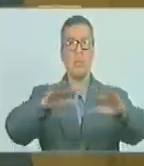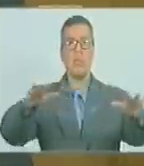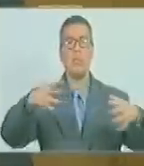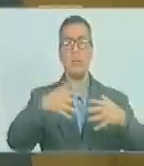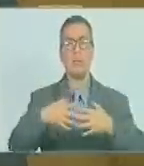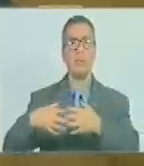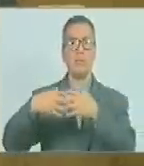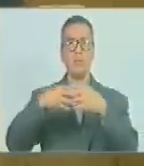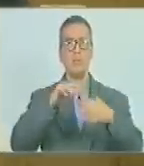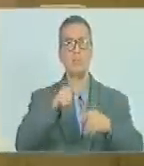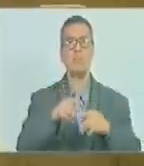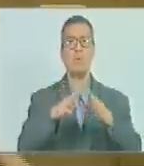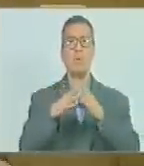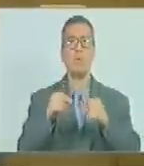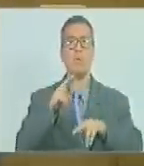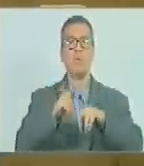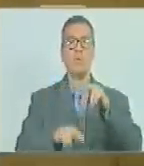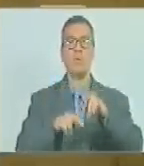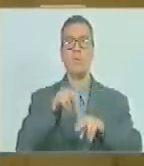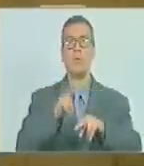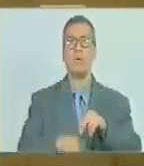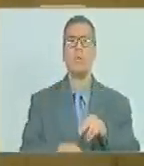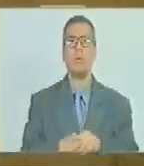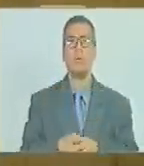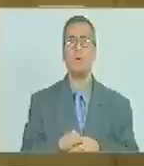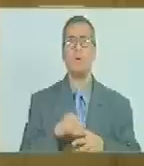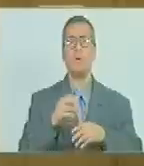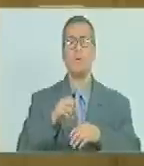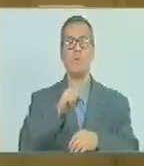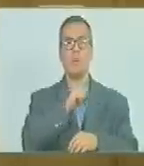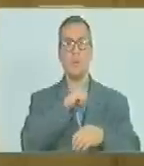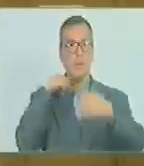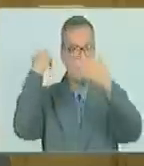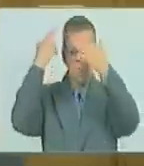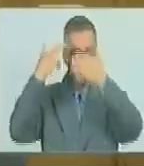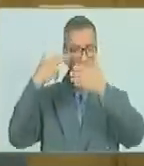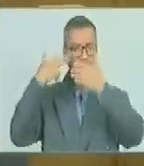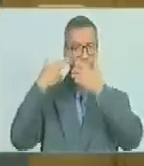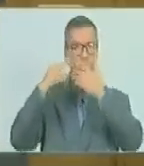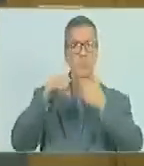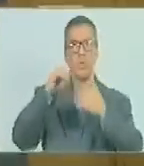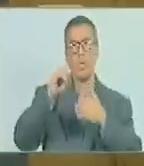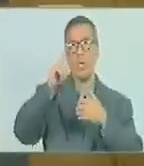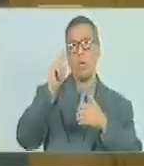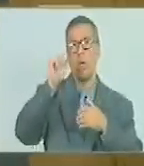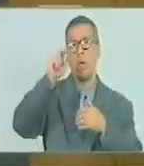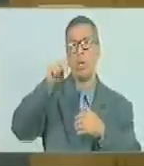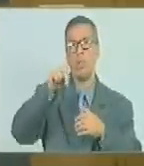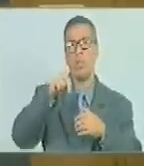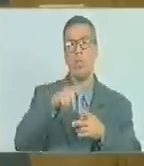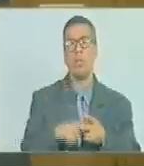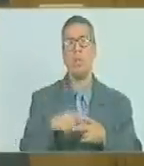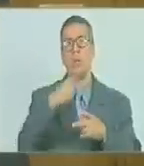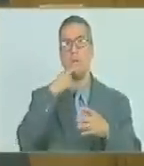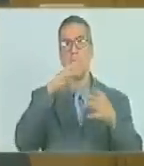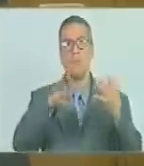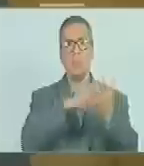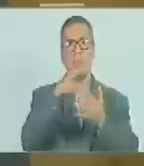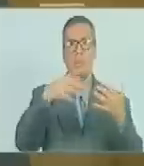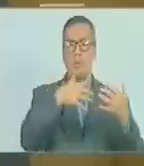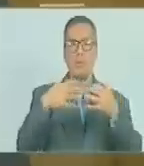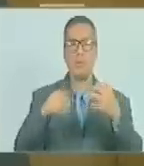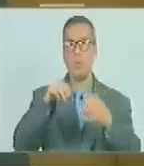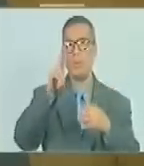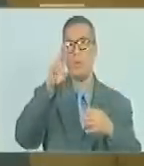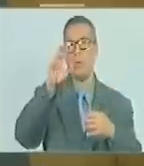yanqui y de toda esa estructura terrorista que es la OTAN. Conflicto bélico en